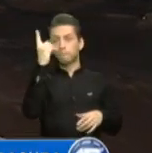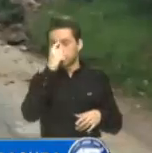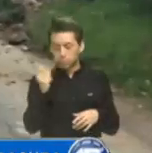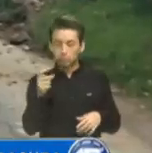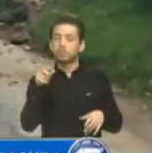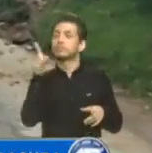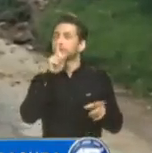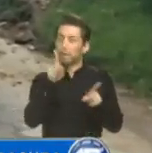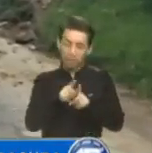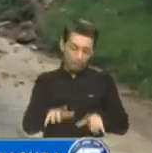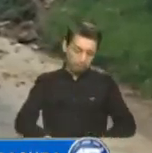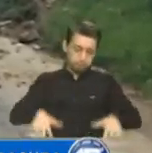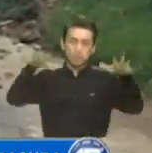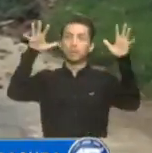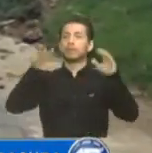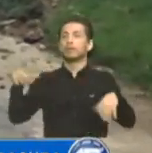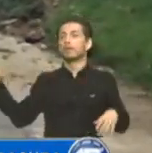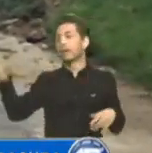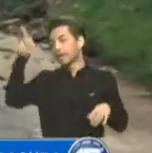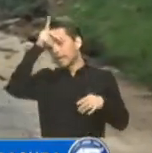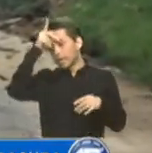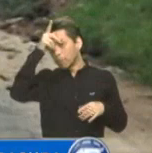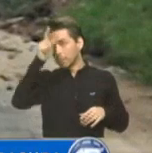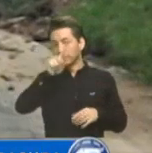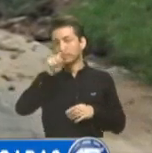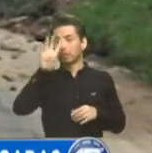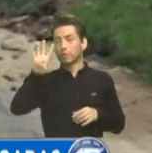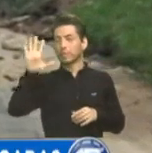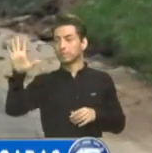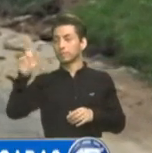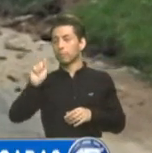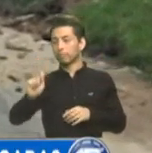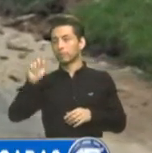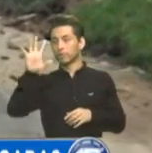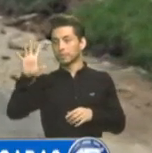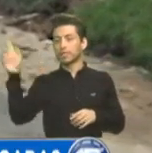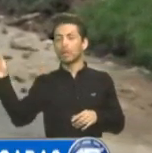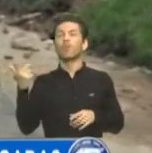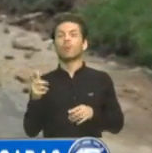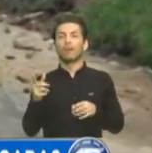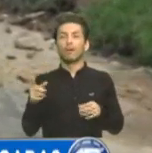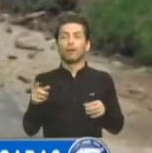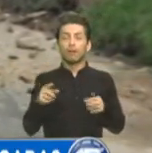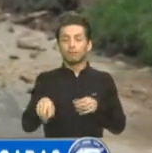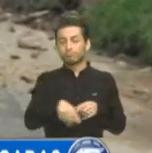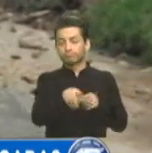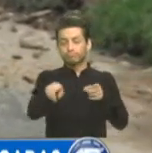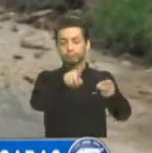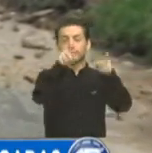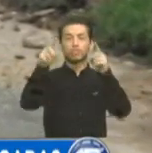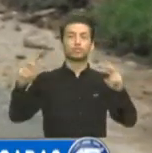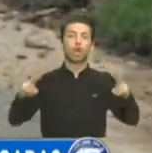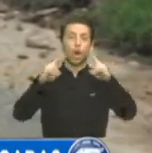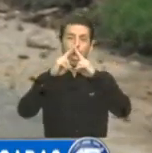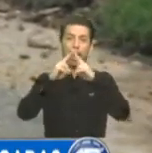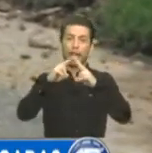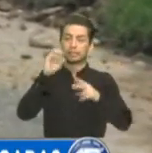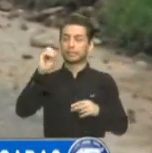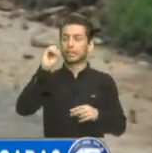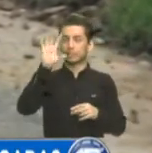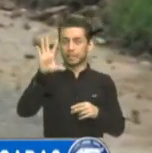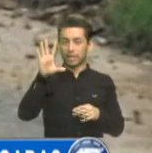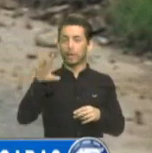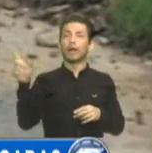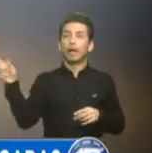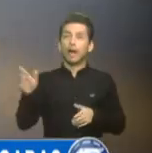mientras que en el kilómetro 145 punto 5 de la ruta departamental sobre la 0 5 en jurisdicción de concepción solo a la carretera